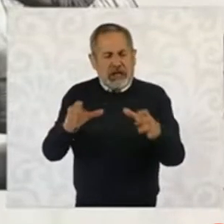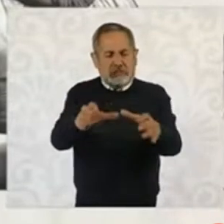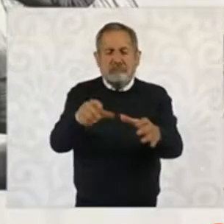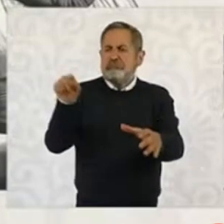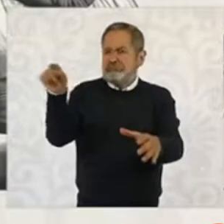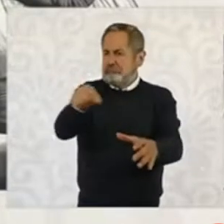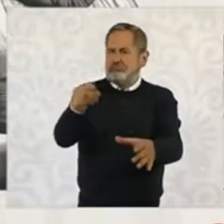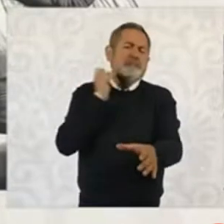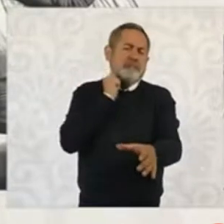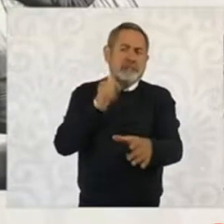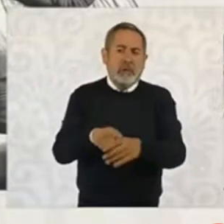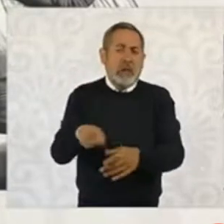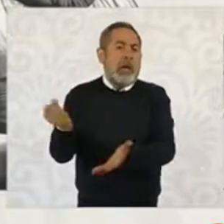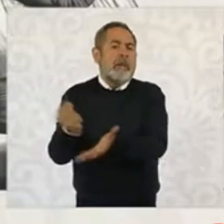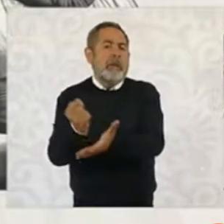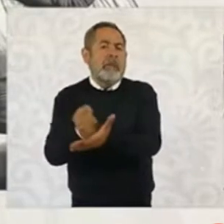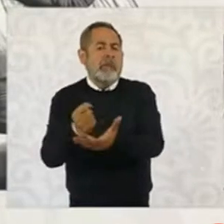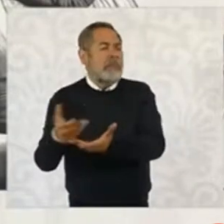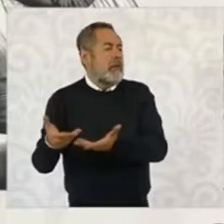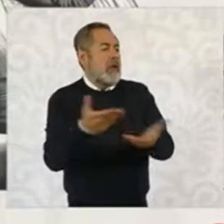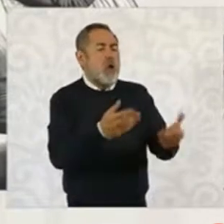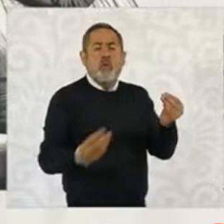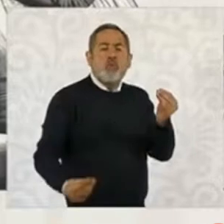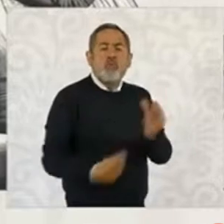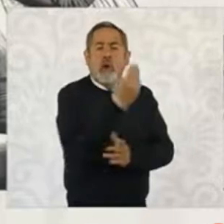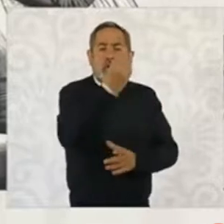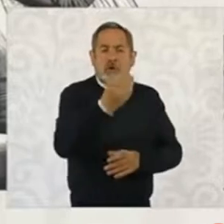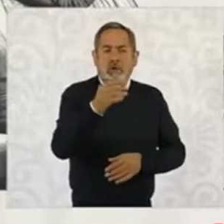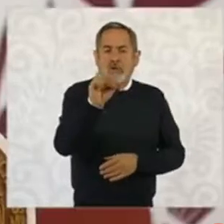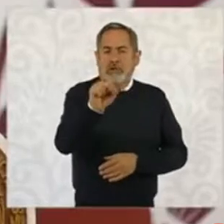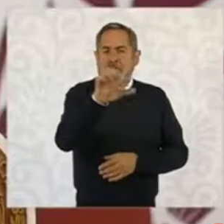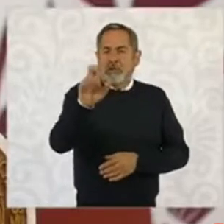a 11, ¿no?